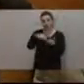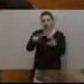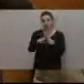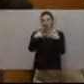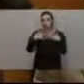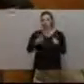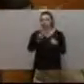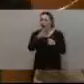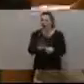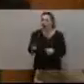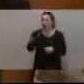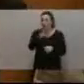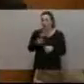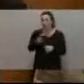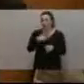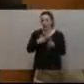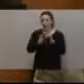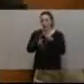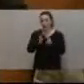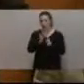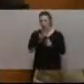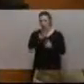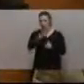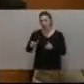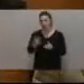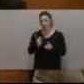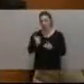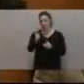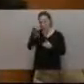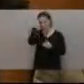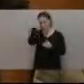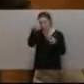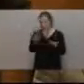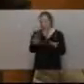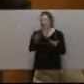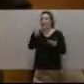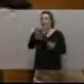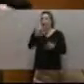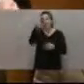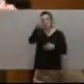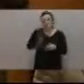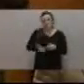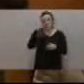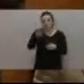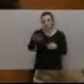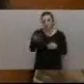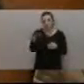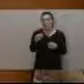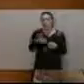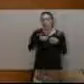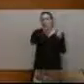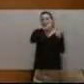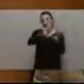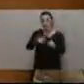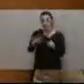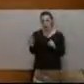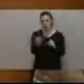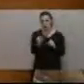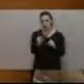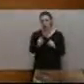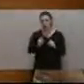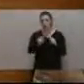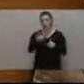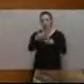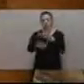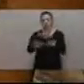la recuperación de las personas afectadas. Asimismo, consideramos importantísimo contar con un censo y poner en marcha una